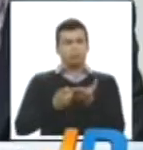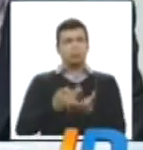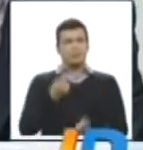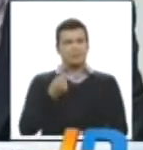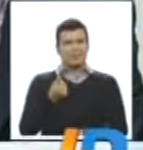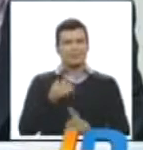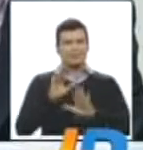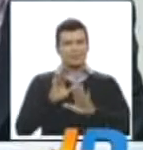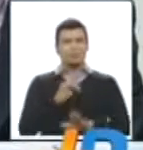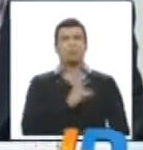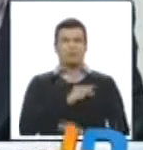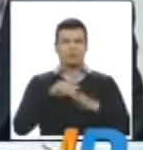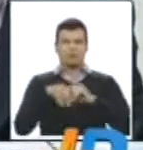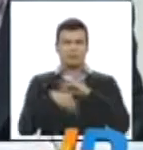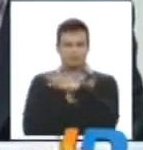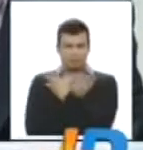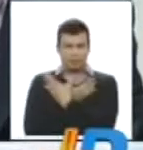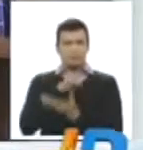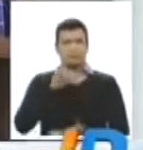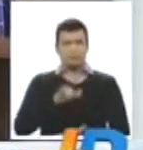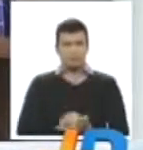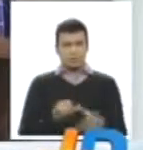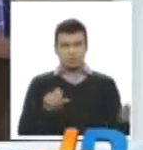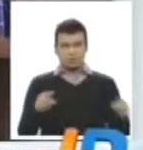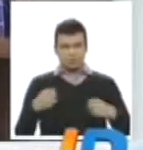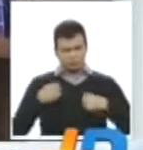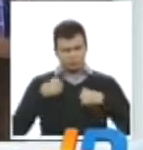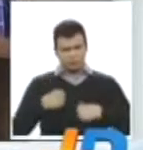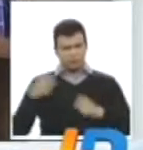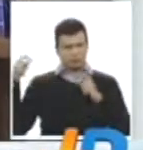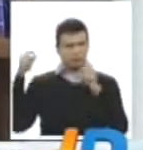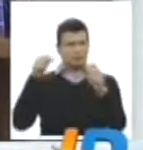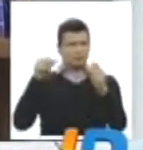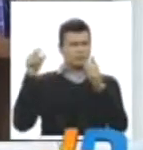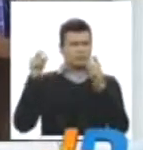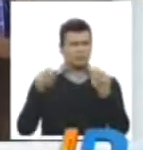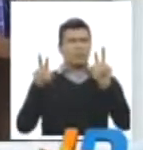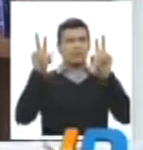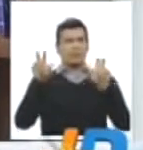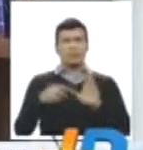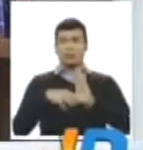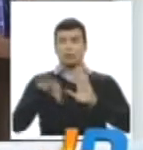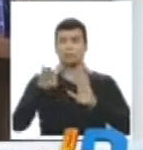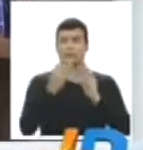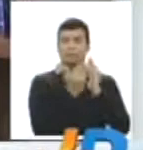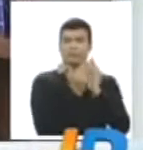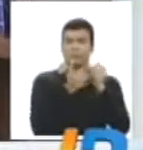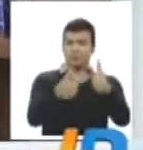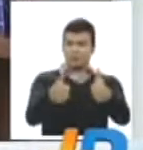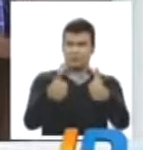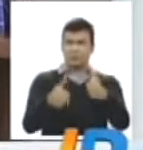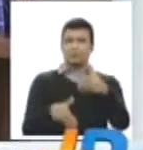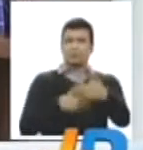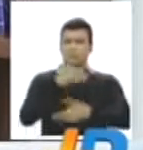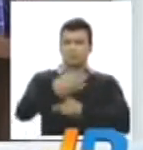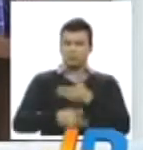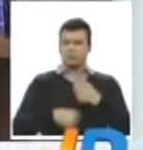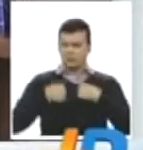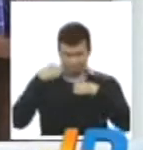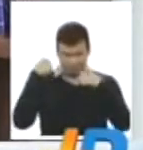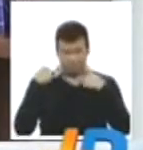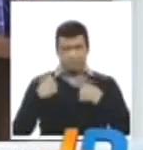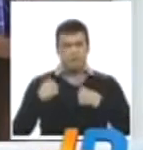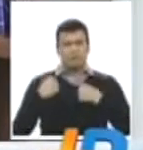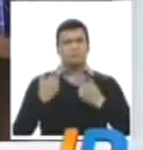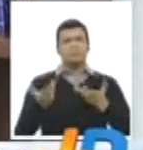la Universidad Santiago de Cali, estamos haciendo fuertes inversiones en materia de calidad académica, vamos también un